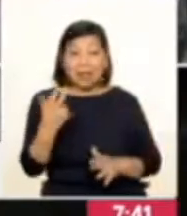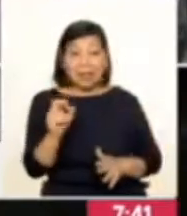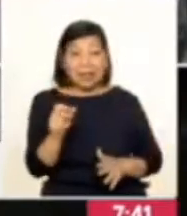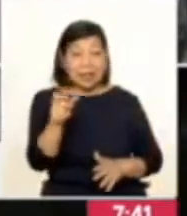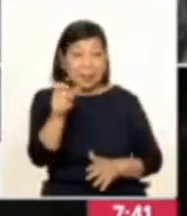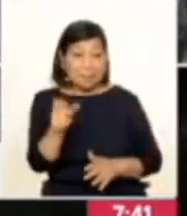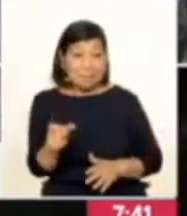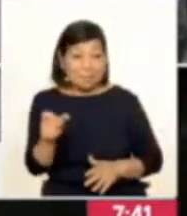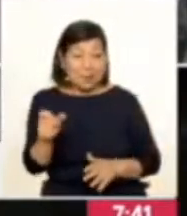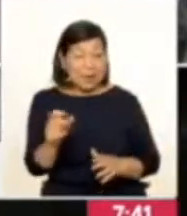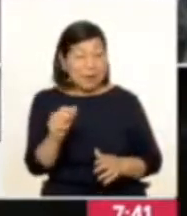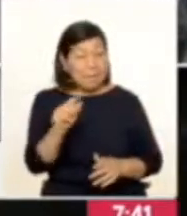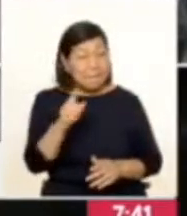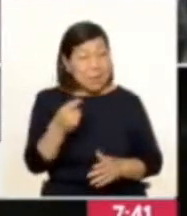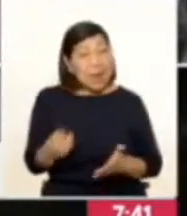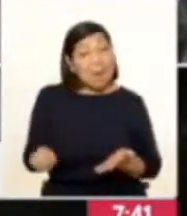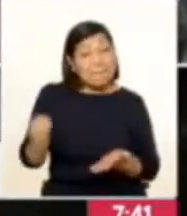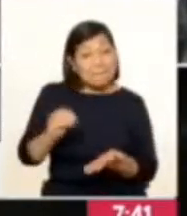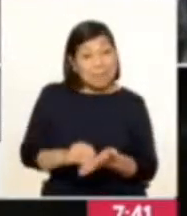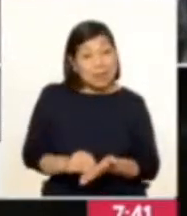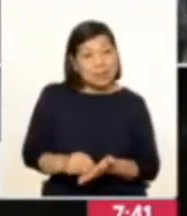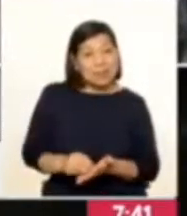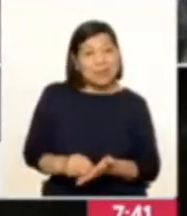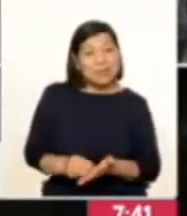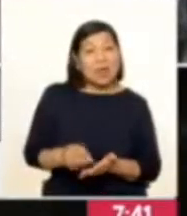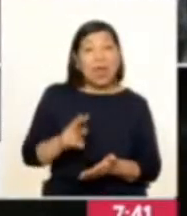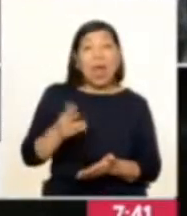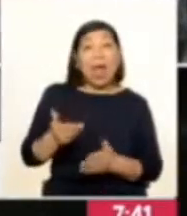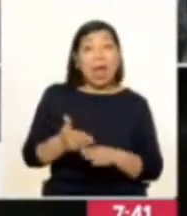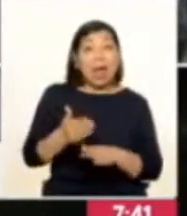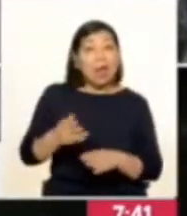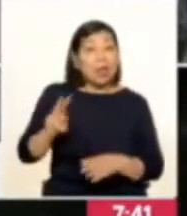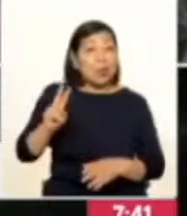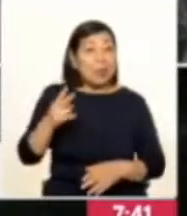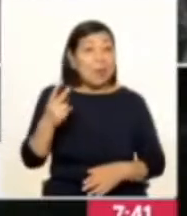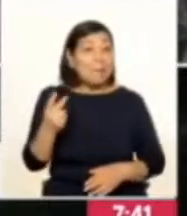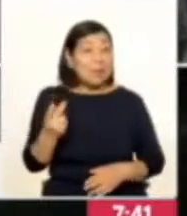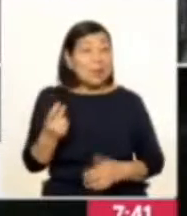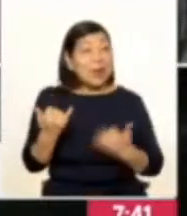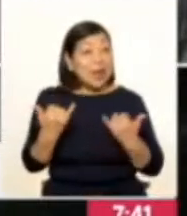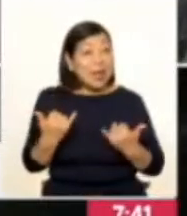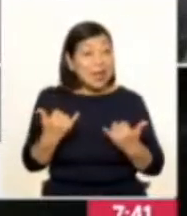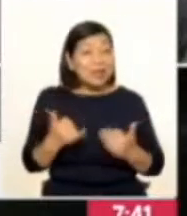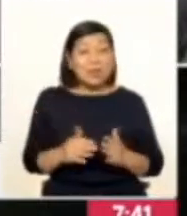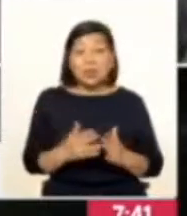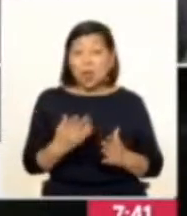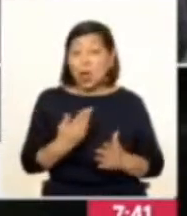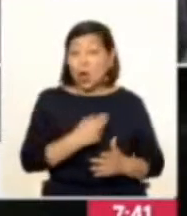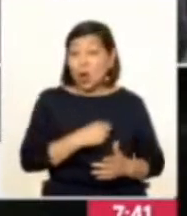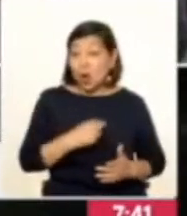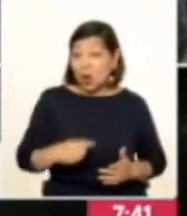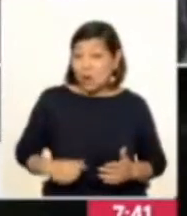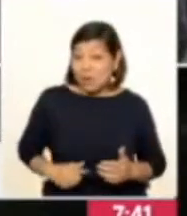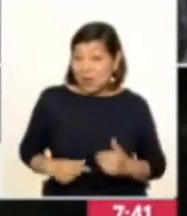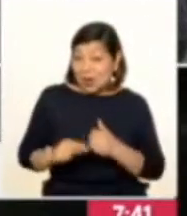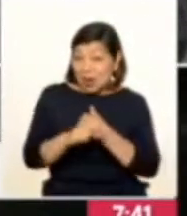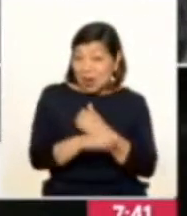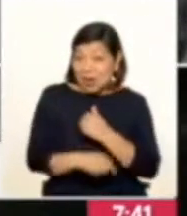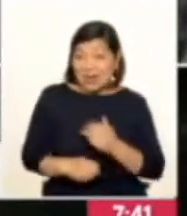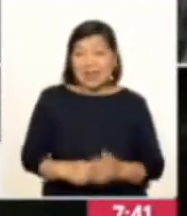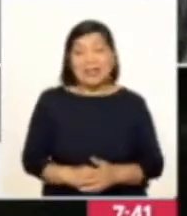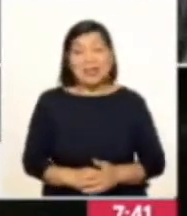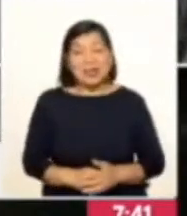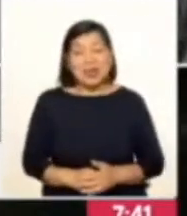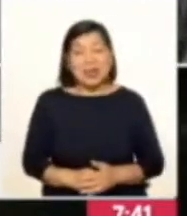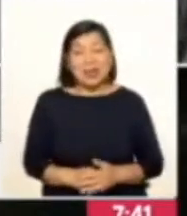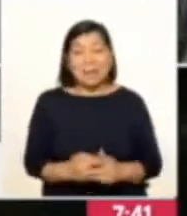funcionarios casi mil más que el año 2021 y eso a nivel del gobierno nacional y tú